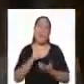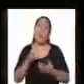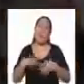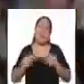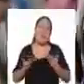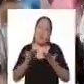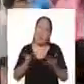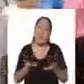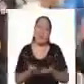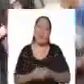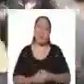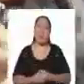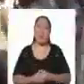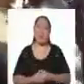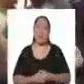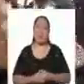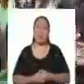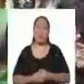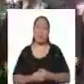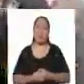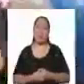está dando.